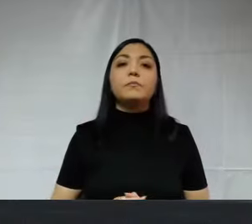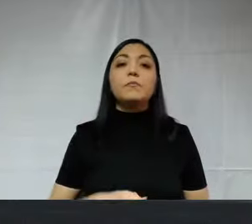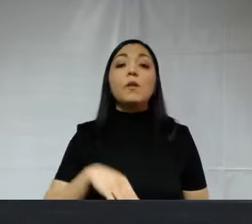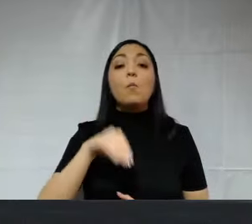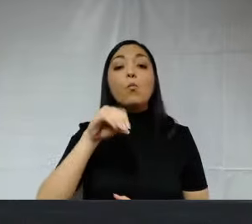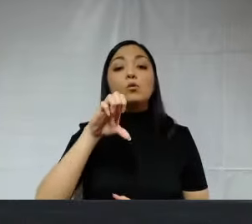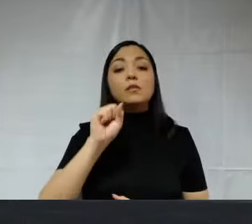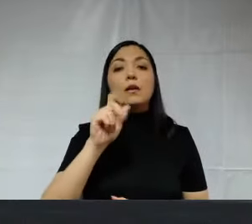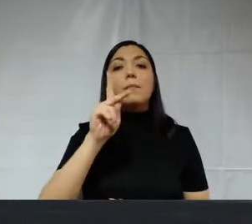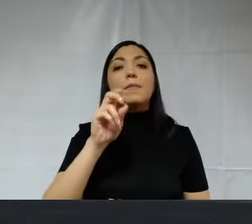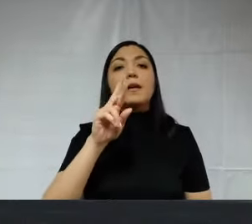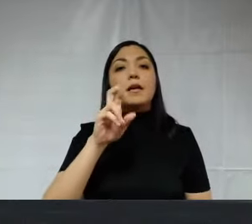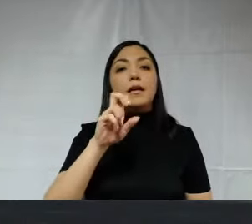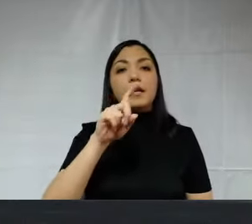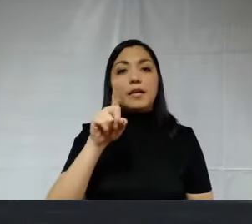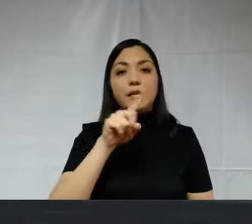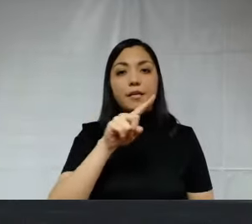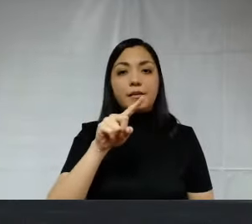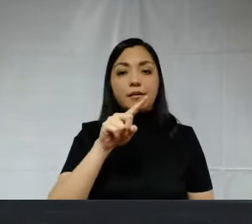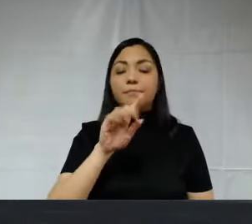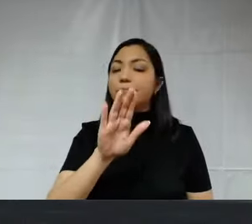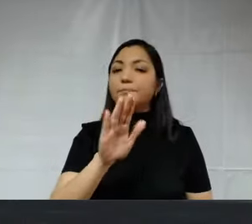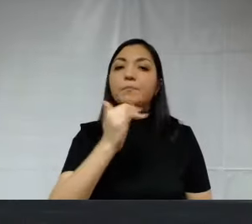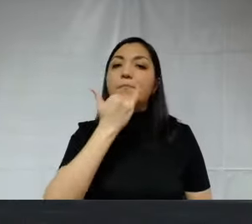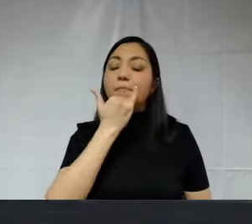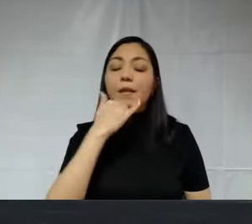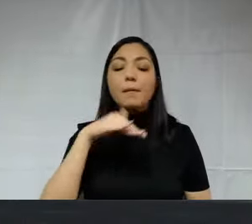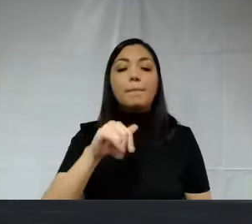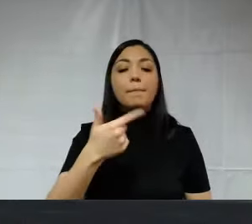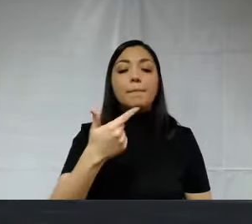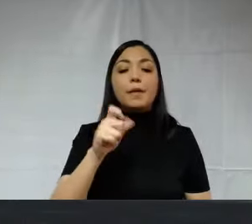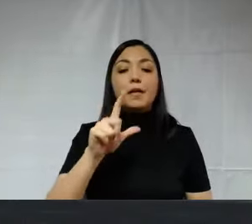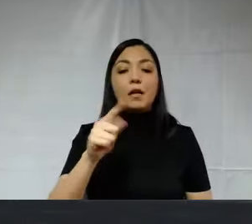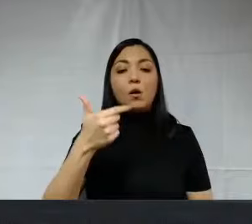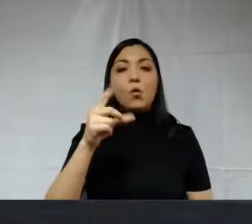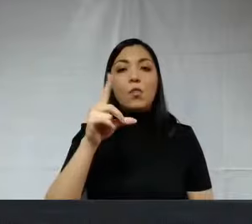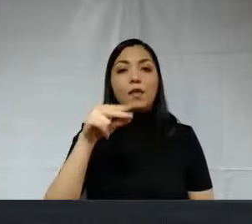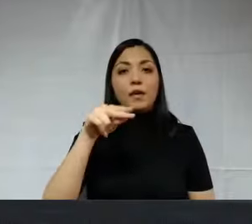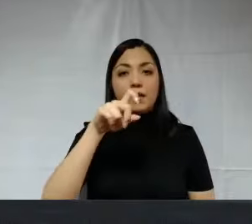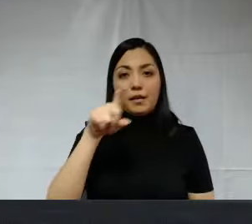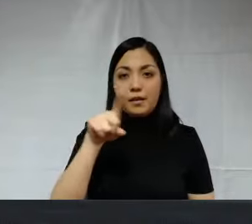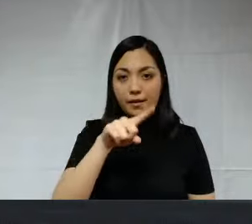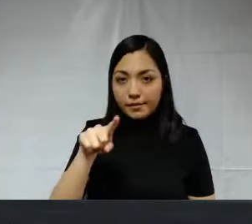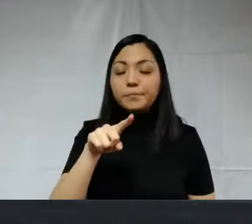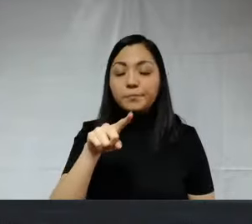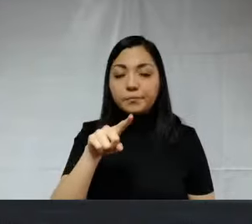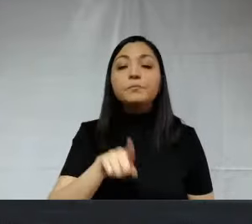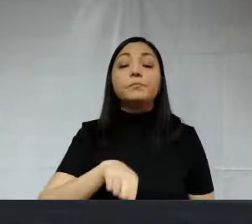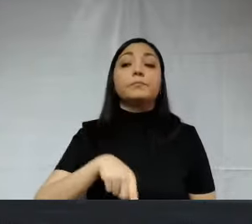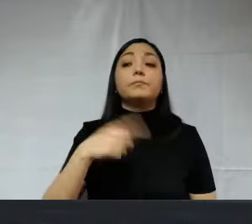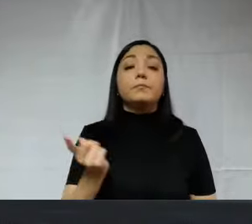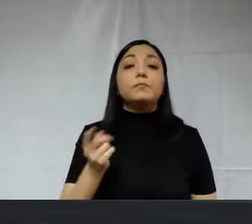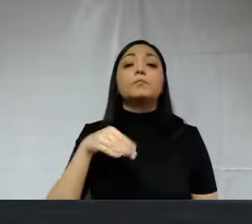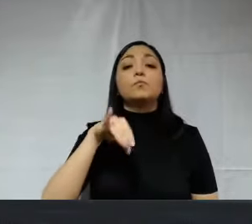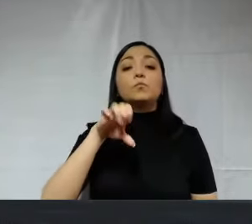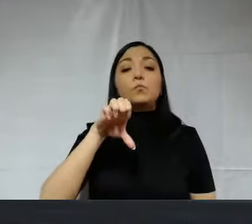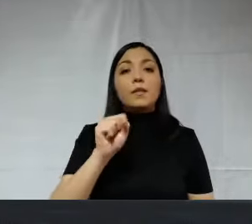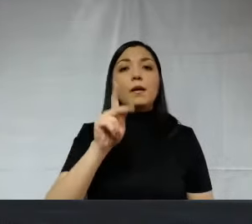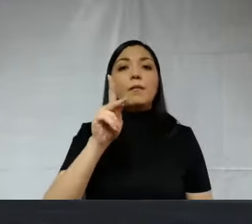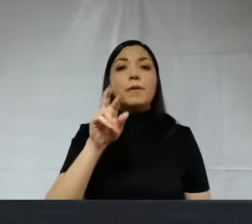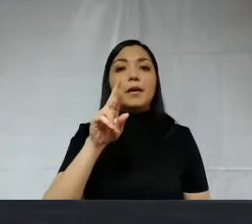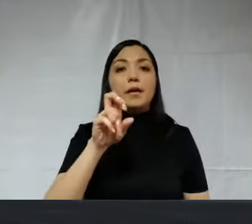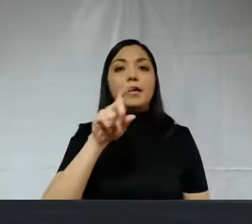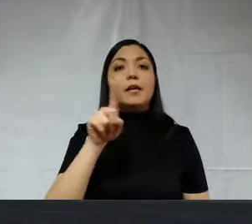godines terriquez del consejero Moisés Pérez Vega de la consejera Brenda judit Serafín Morfín